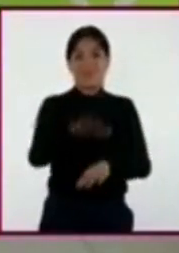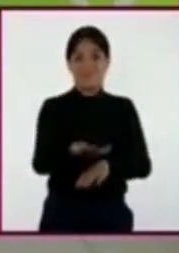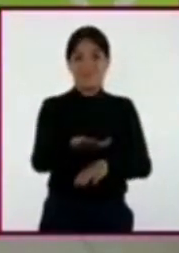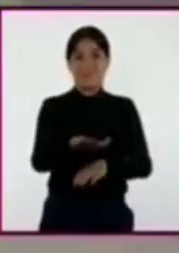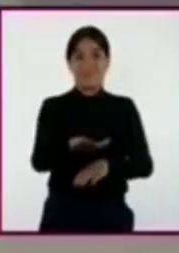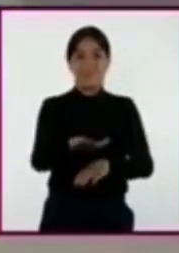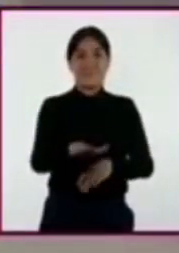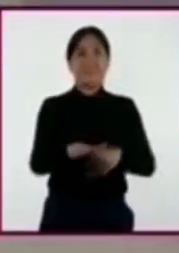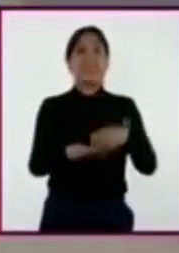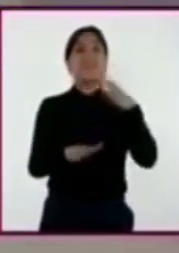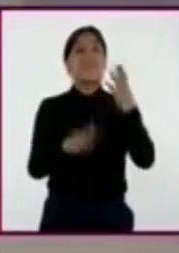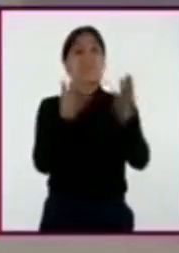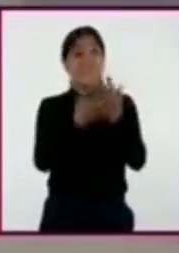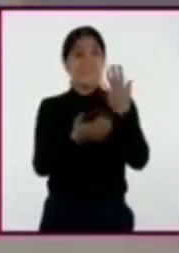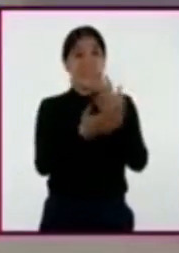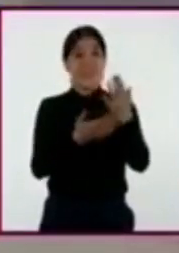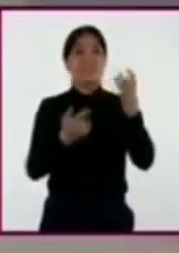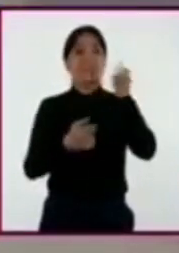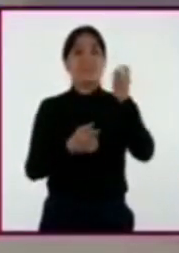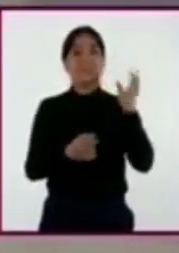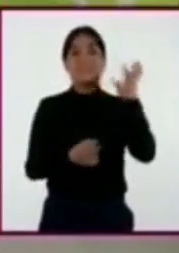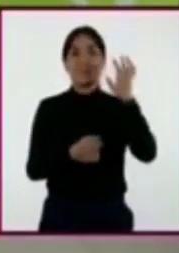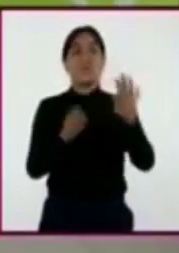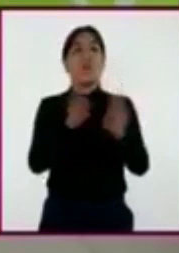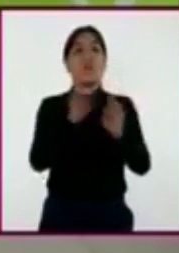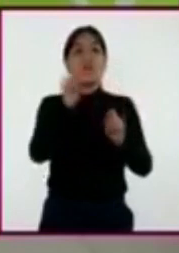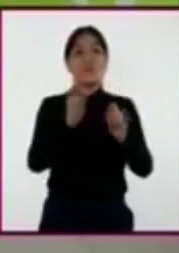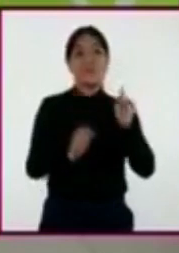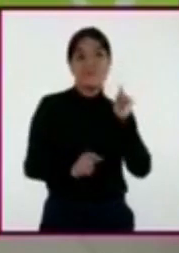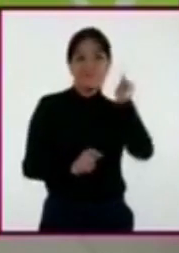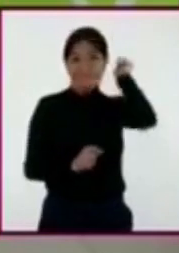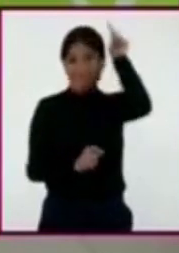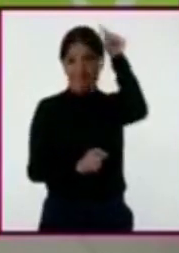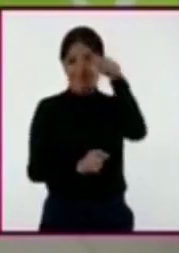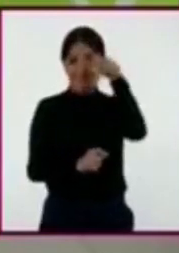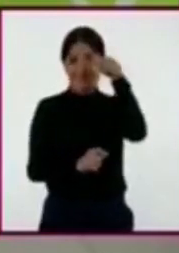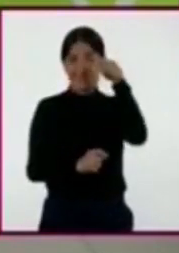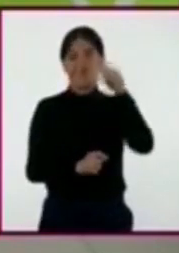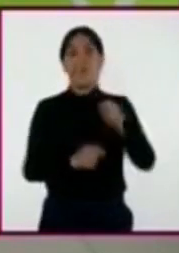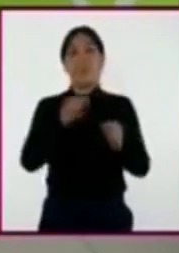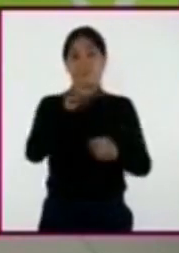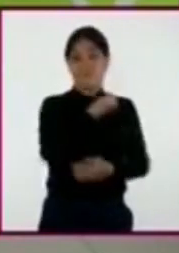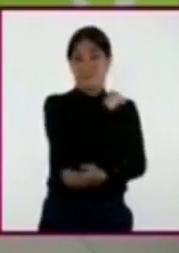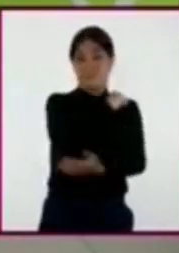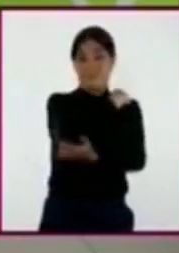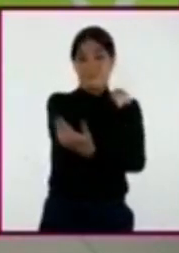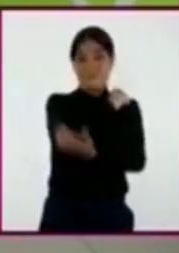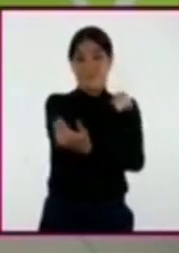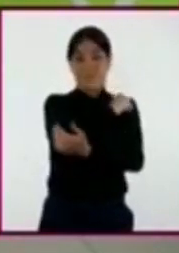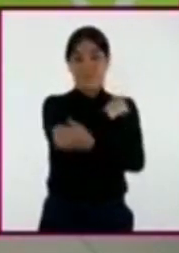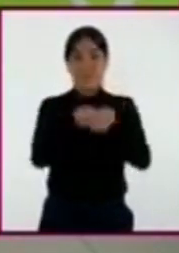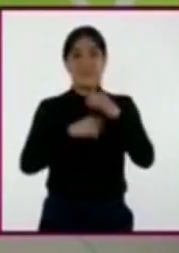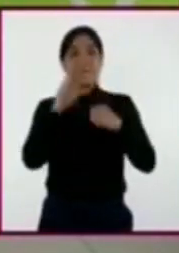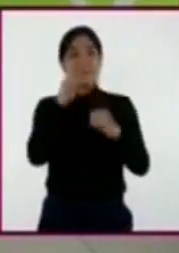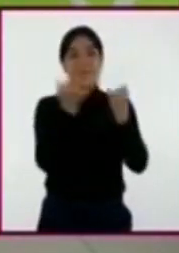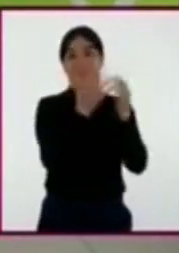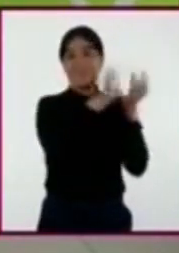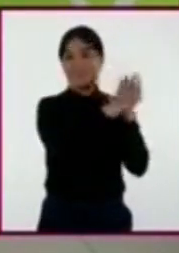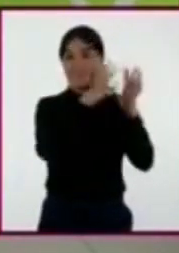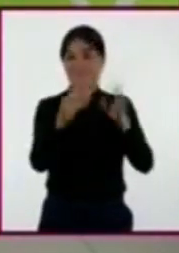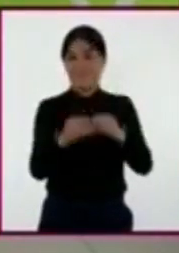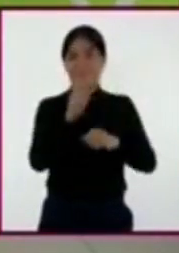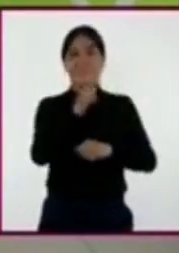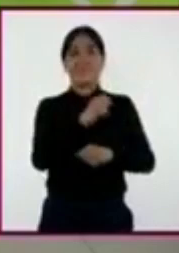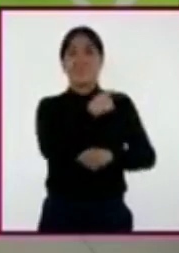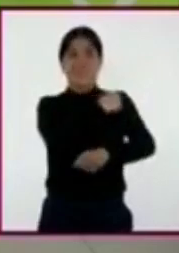Nuestro lanzamiento tiene que salir por atrás de la cabeza. Tu codo, Leslie, tiene que estar arriba a la altura de tu hombro porque